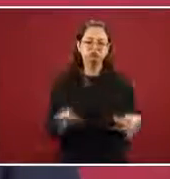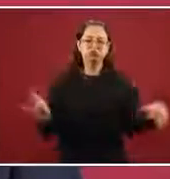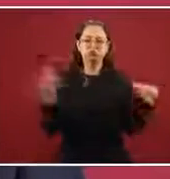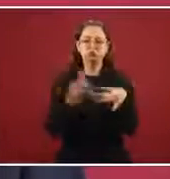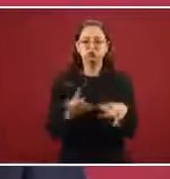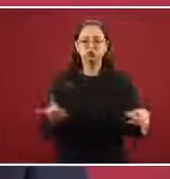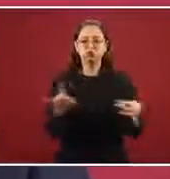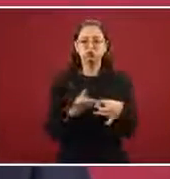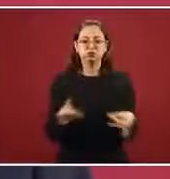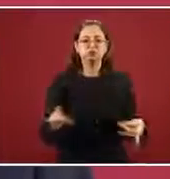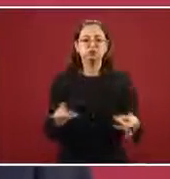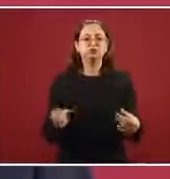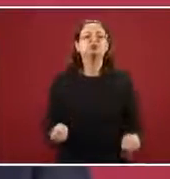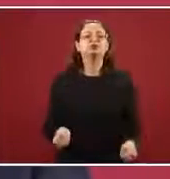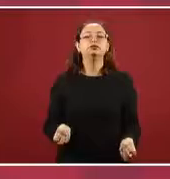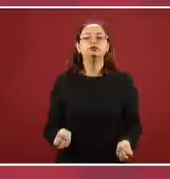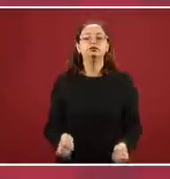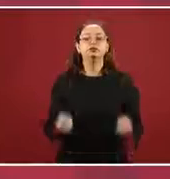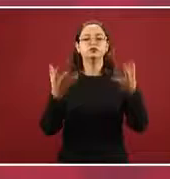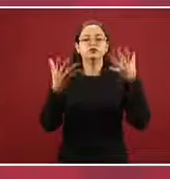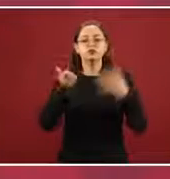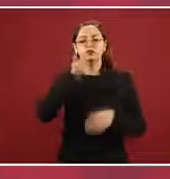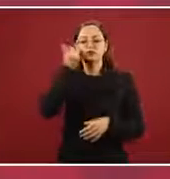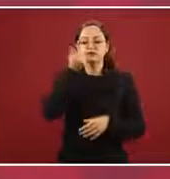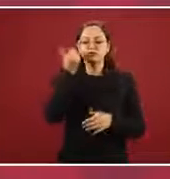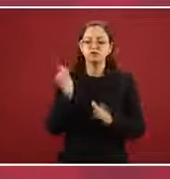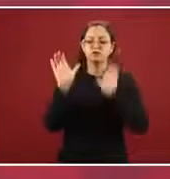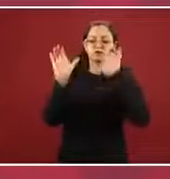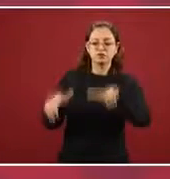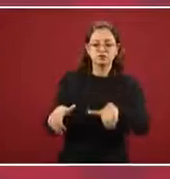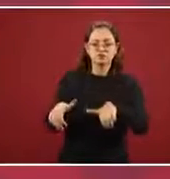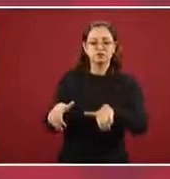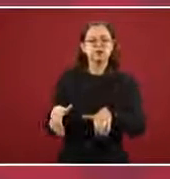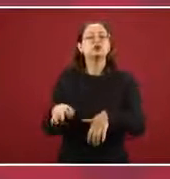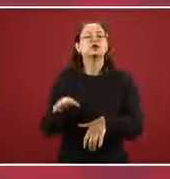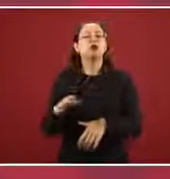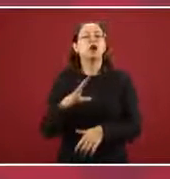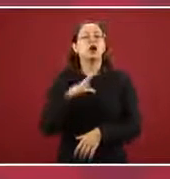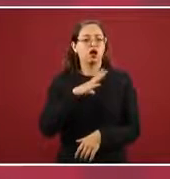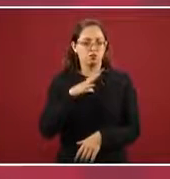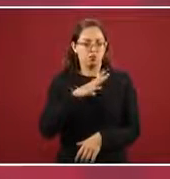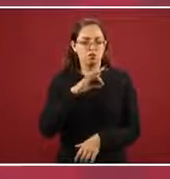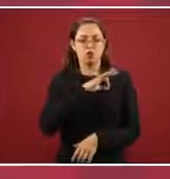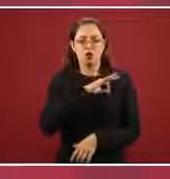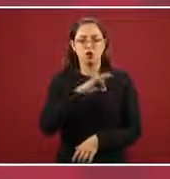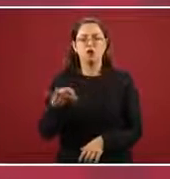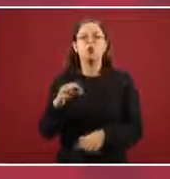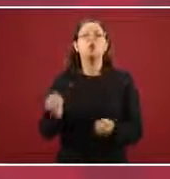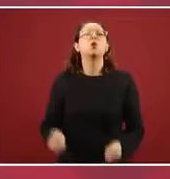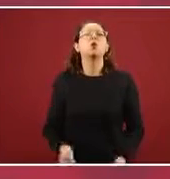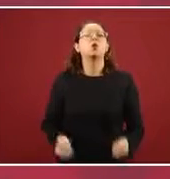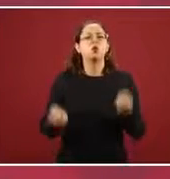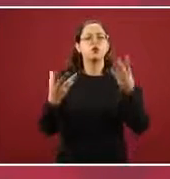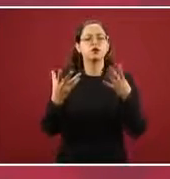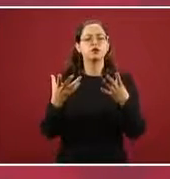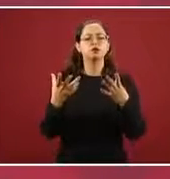a cuántos alumnos se van a recibir, qué capacidad va a tener la